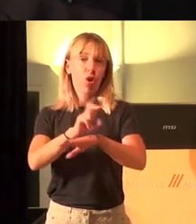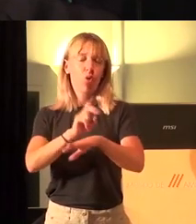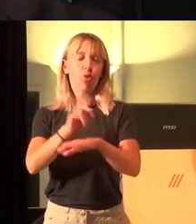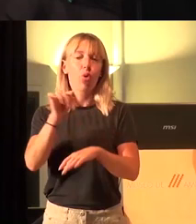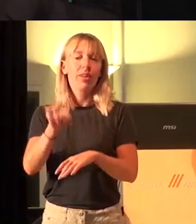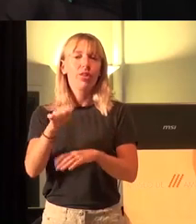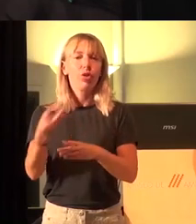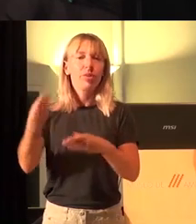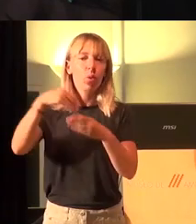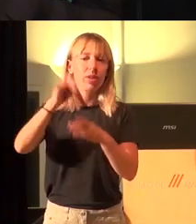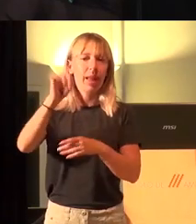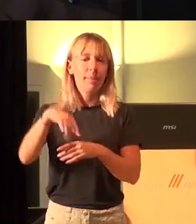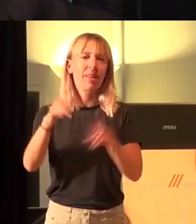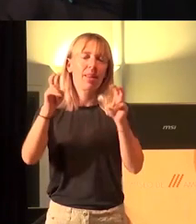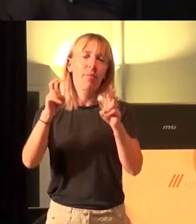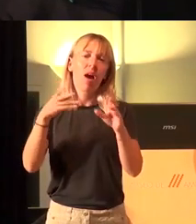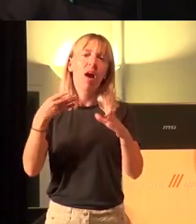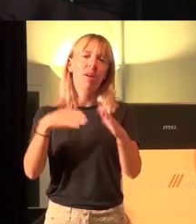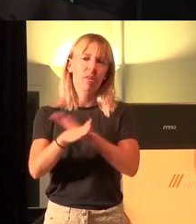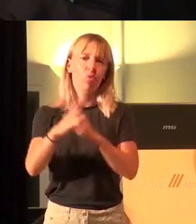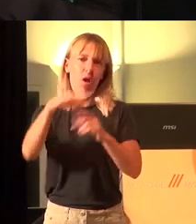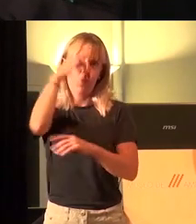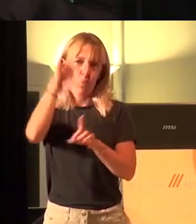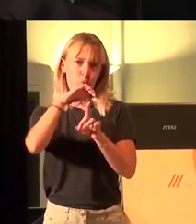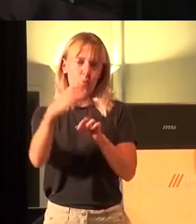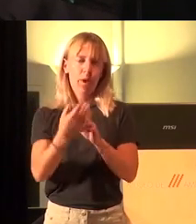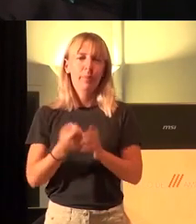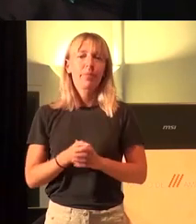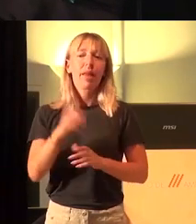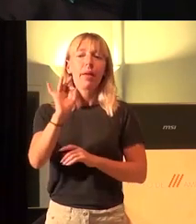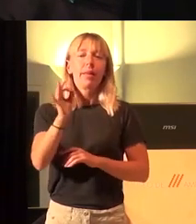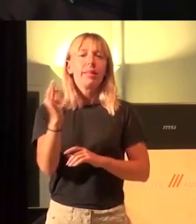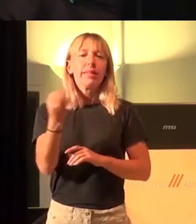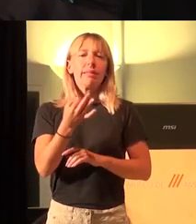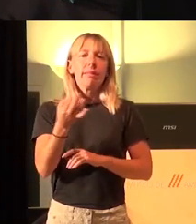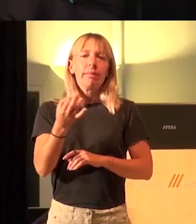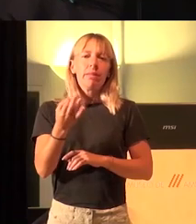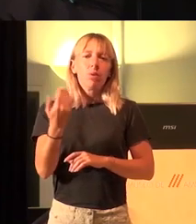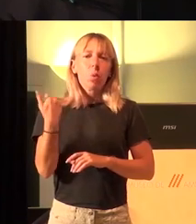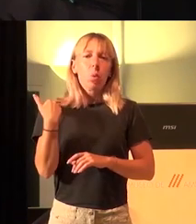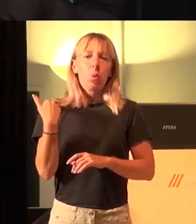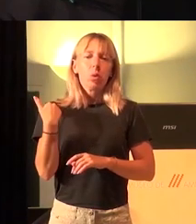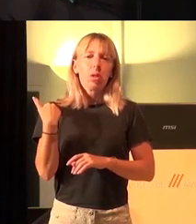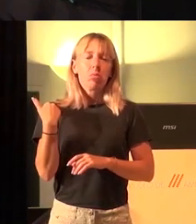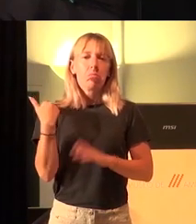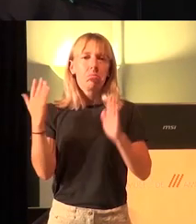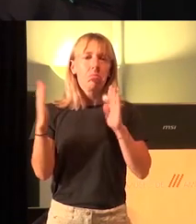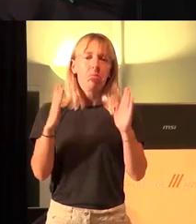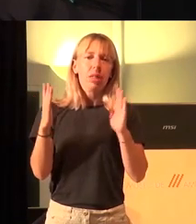lo cual incluye el acceso a la cultura. Es verdad que en los últimos